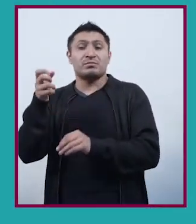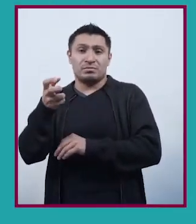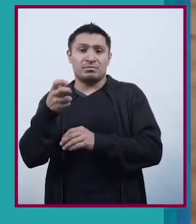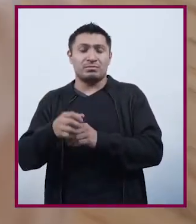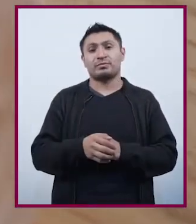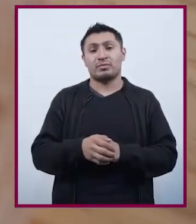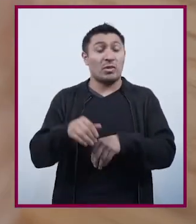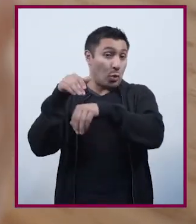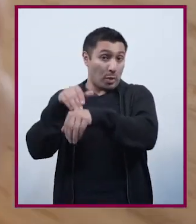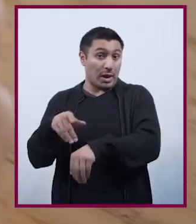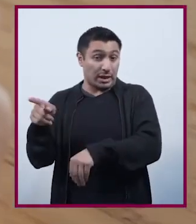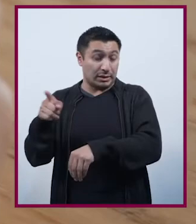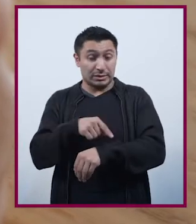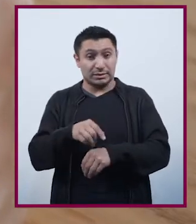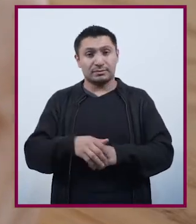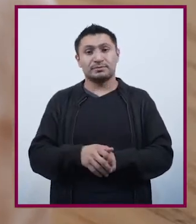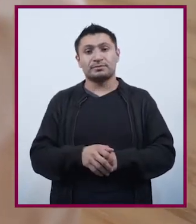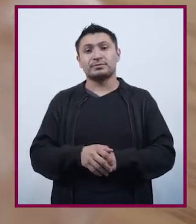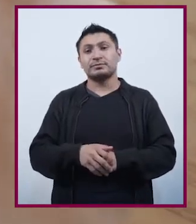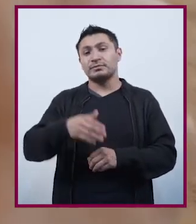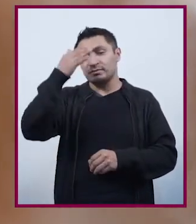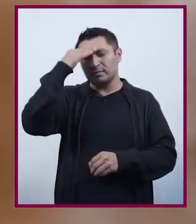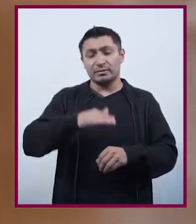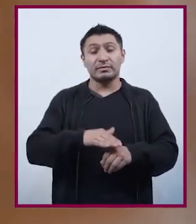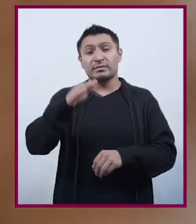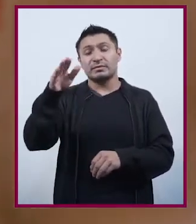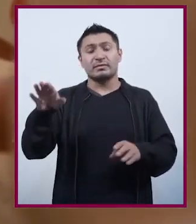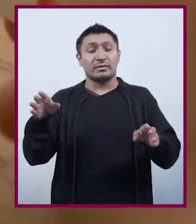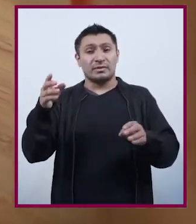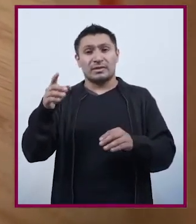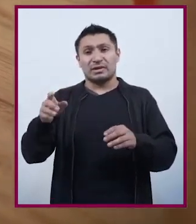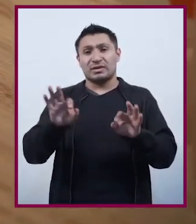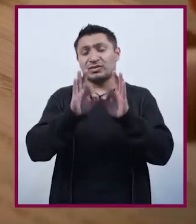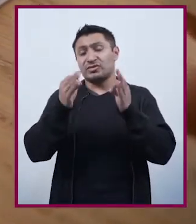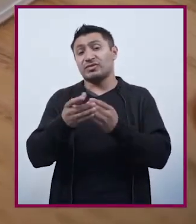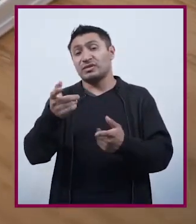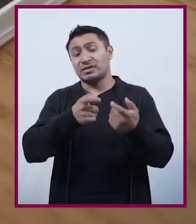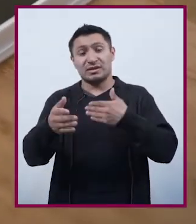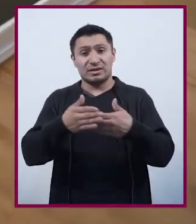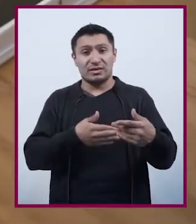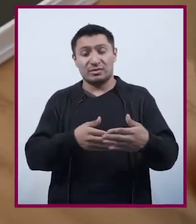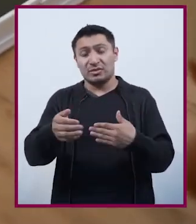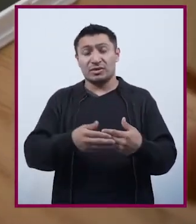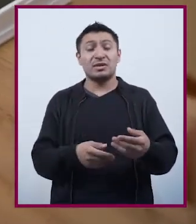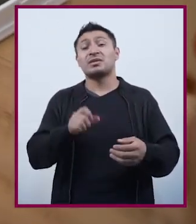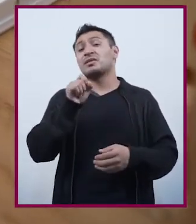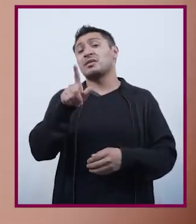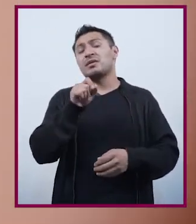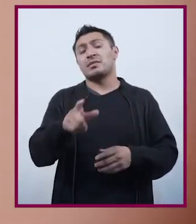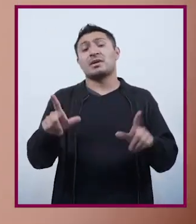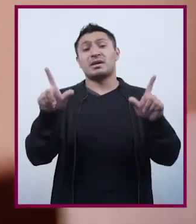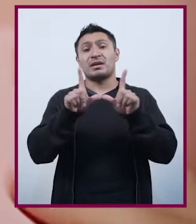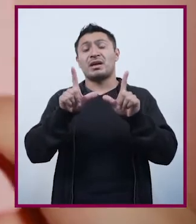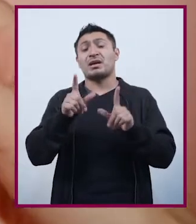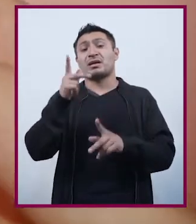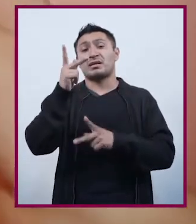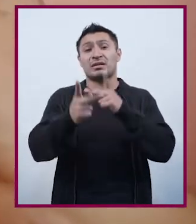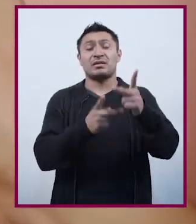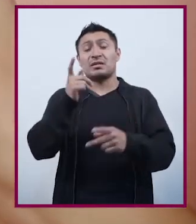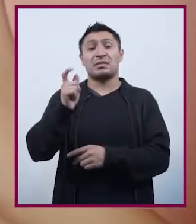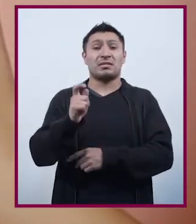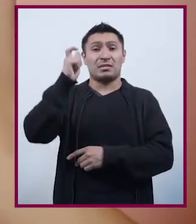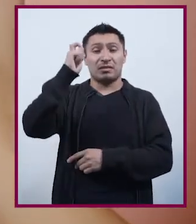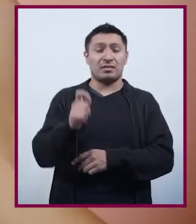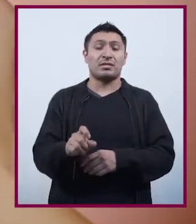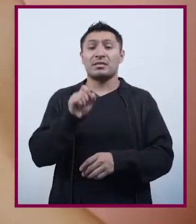México. Para saber más sobre la manera en que coexisten las diferentes formas de dinero en la actualidad, también tenemos que hablar de